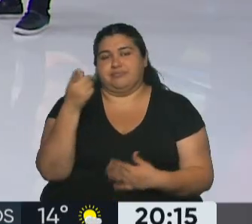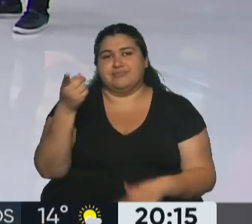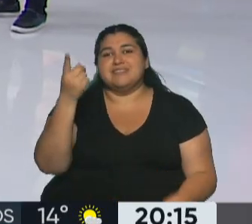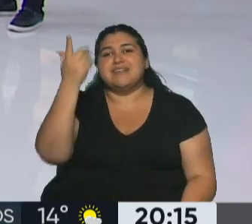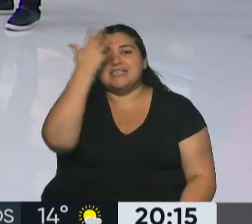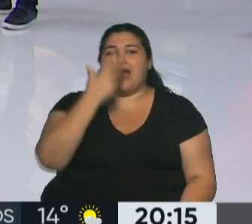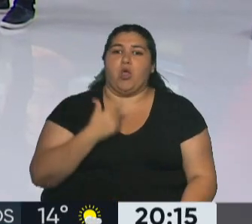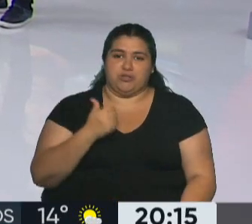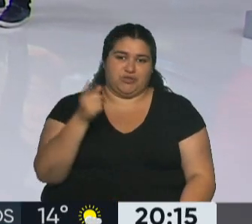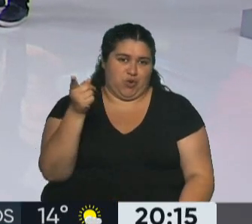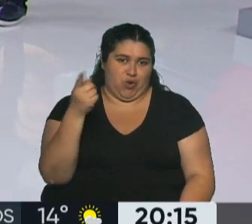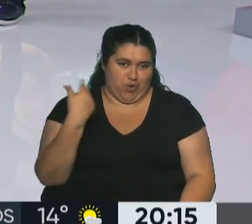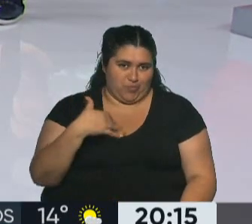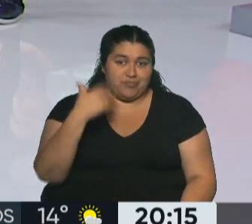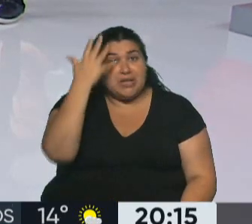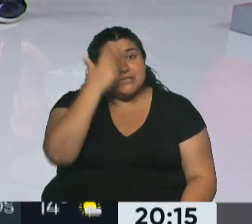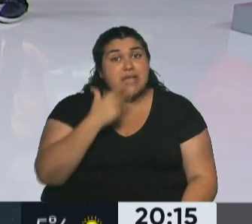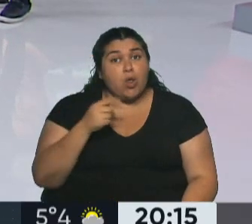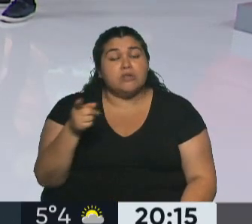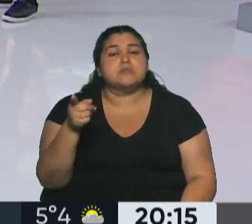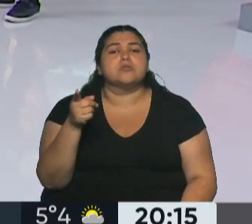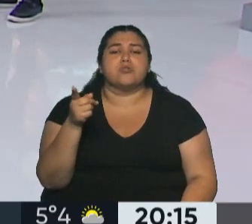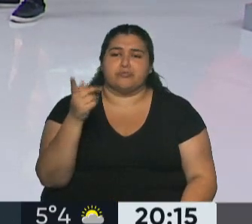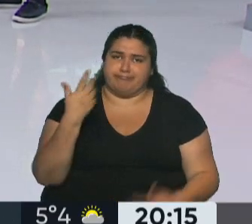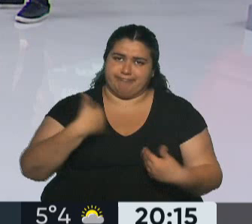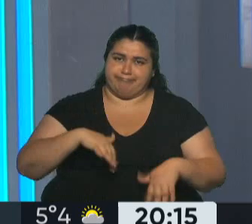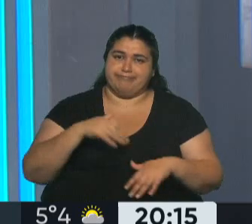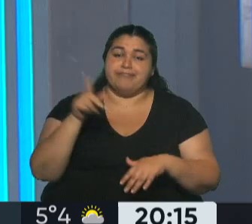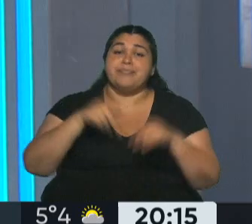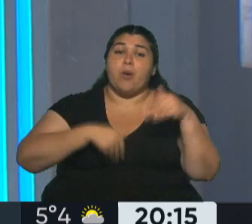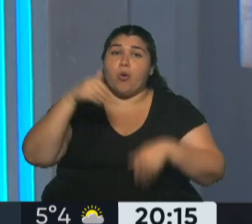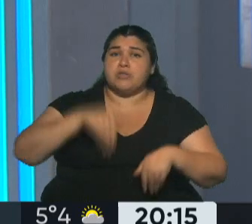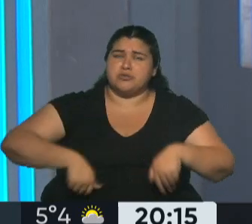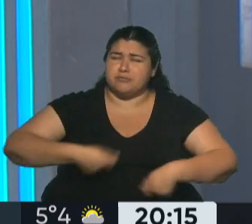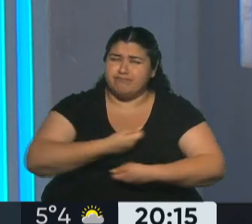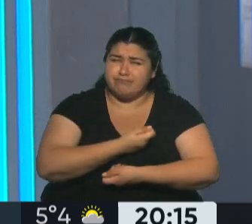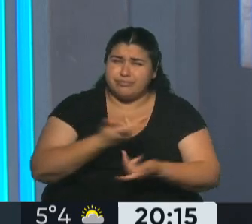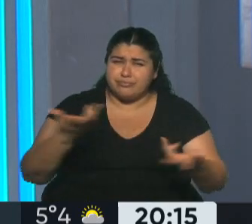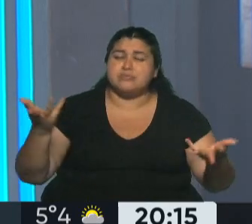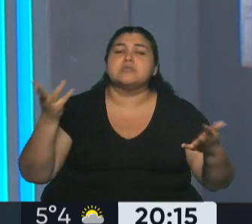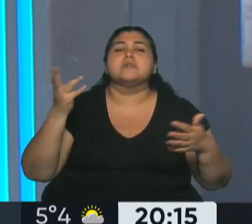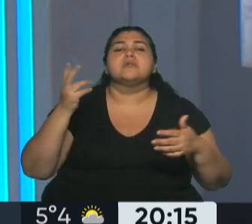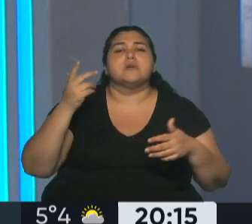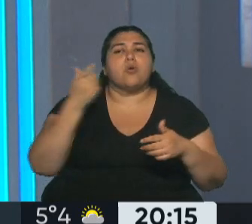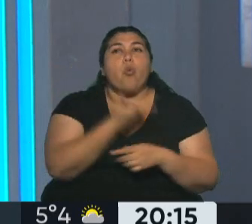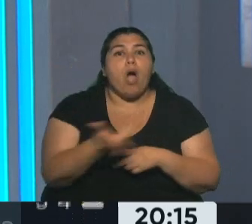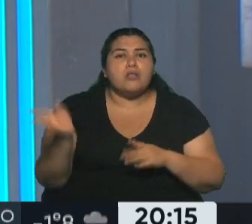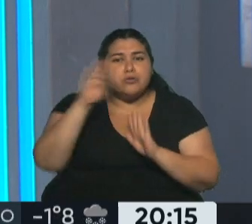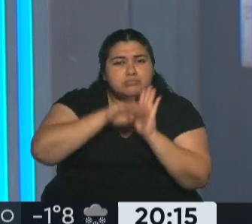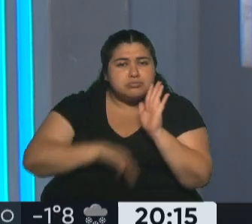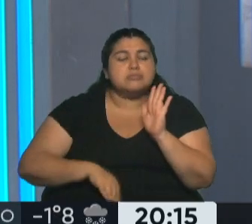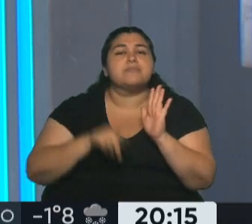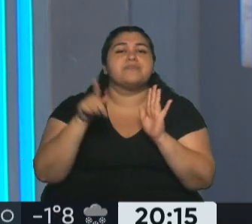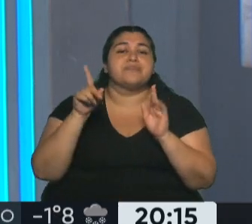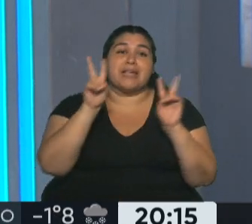almagro exactamente bueno para los números en cuanto a los votantes que es importante no decir cuántos van a votar cerrando el